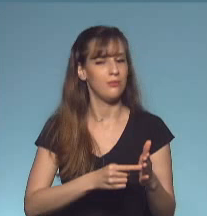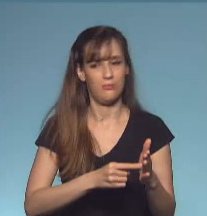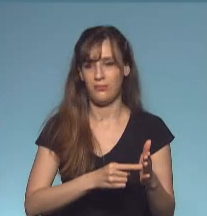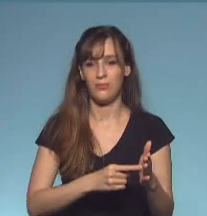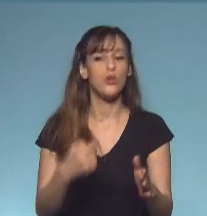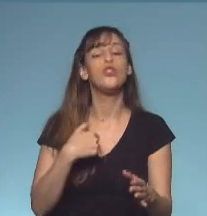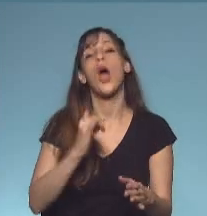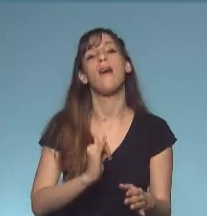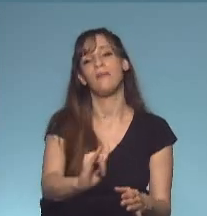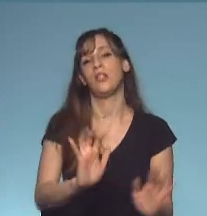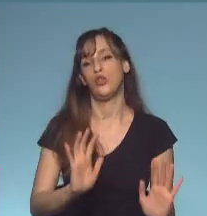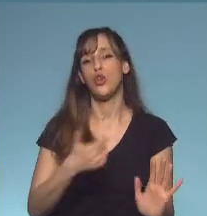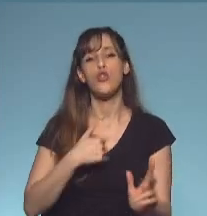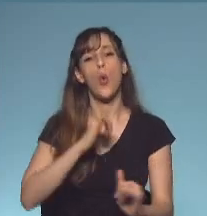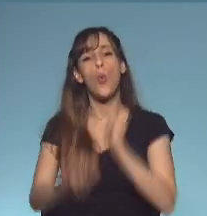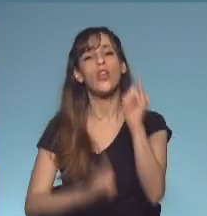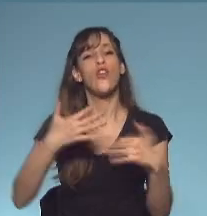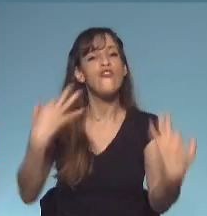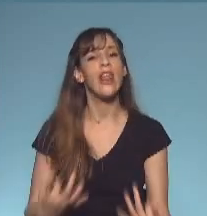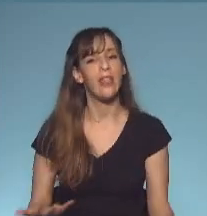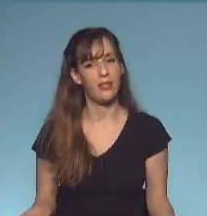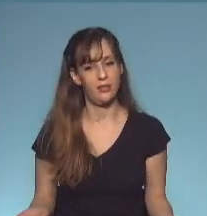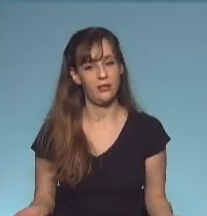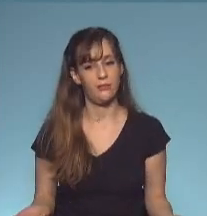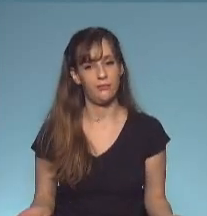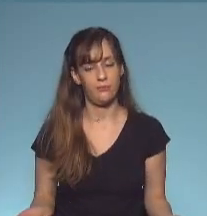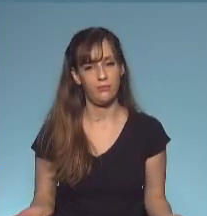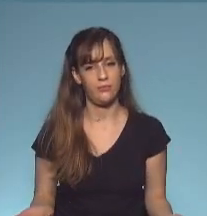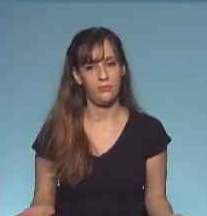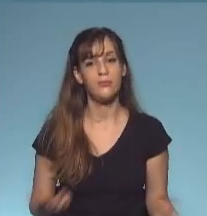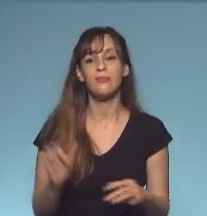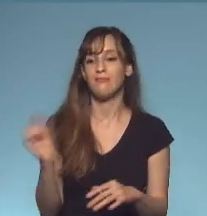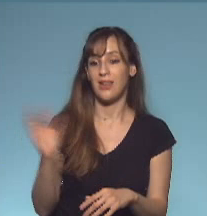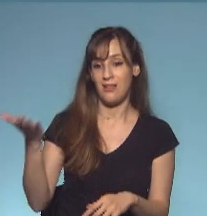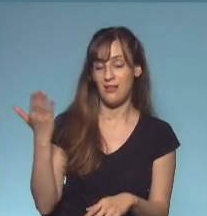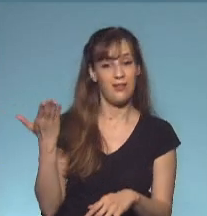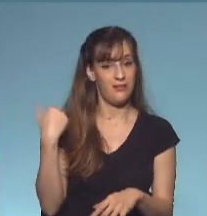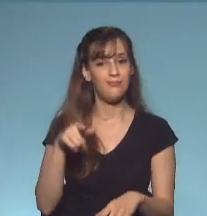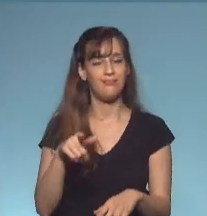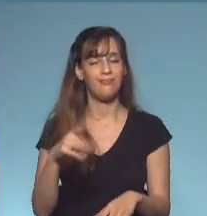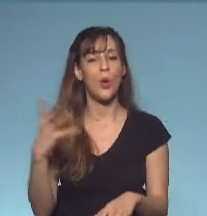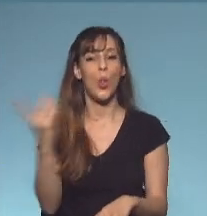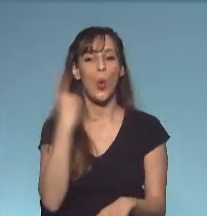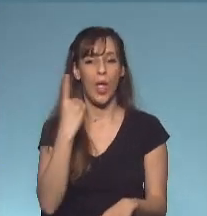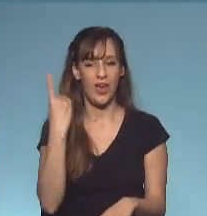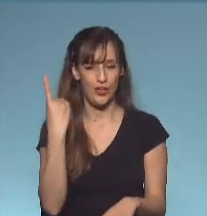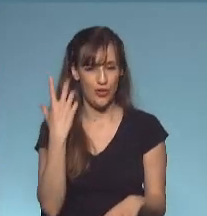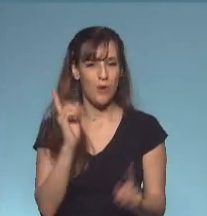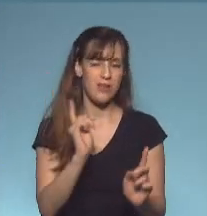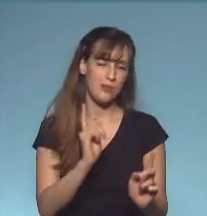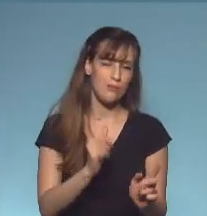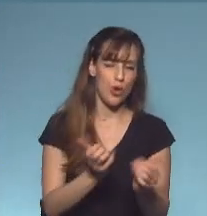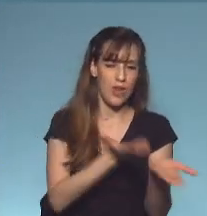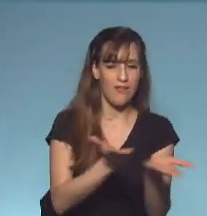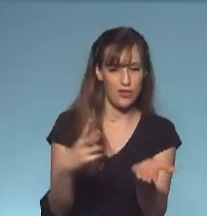digo porque digo las cosas como son y con todas las letras. Escuchábamos hablar a los dueños de las prepagas, a los prestadores